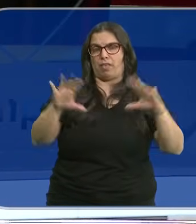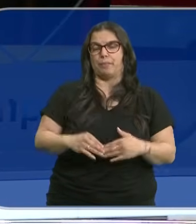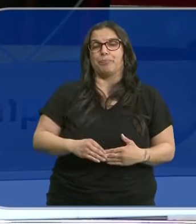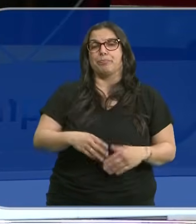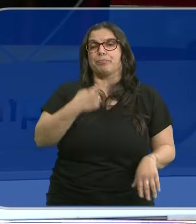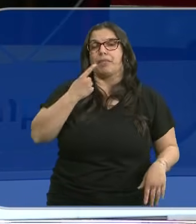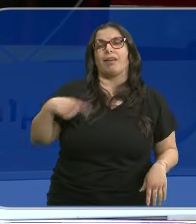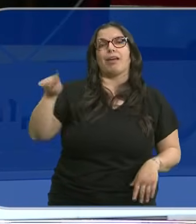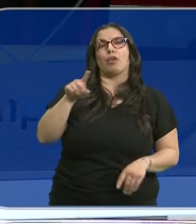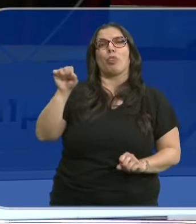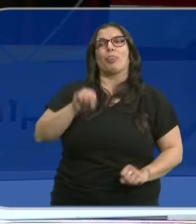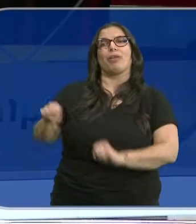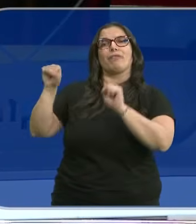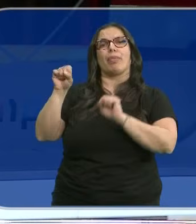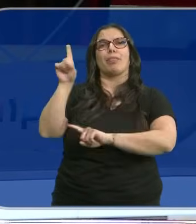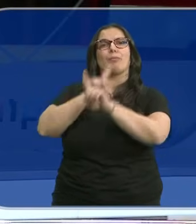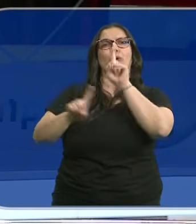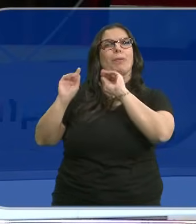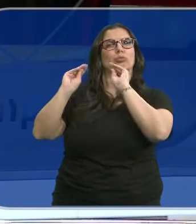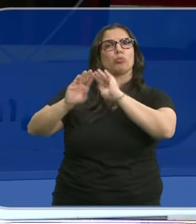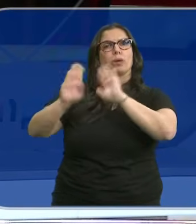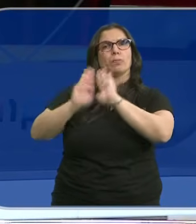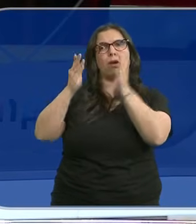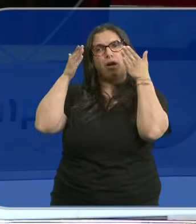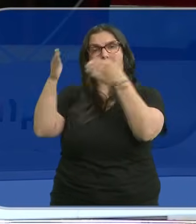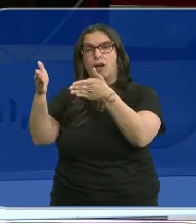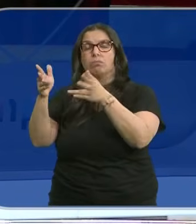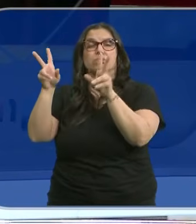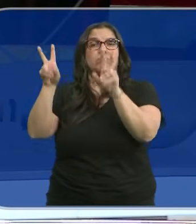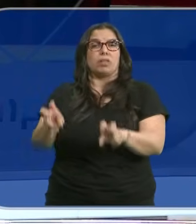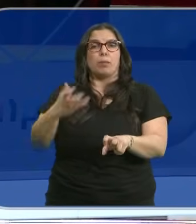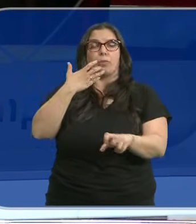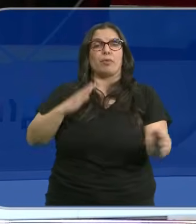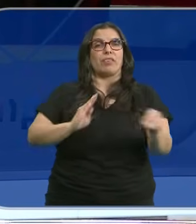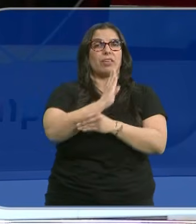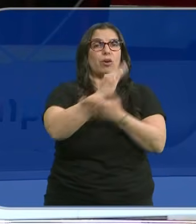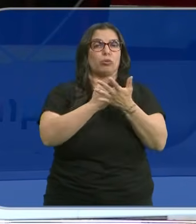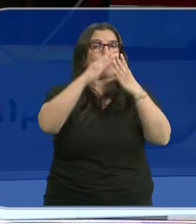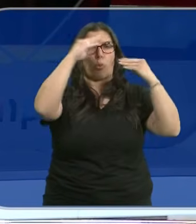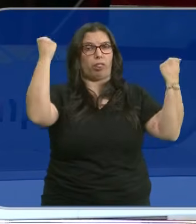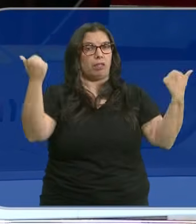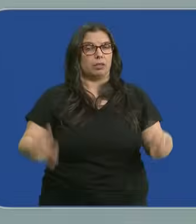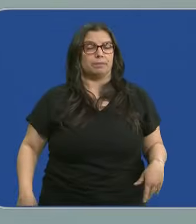Le acusan de dedicarse solo a defenderse de todos los frentes que tiene abierto y de olvidarse, por ejemplo, de la financiación autonómica.